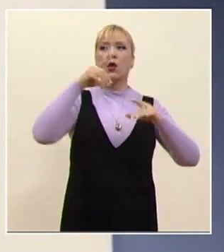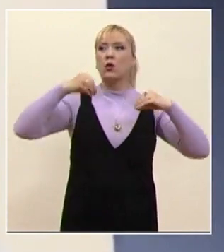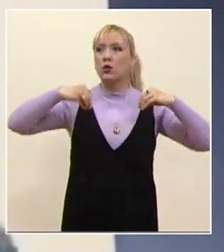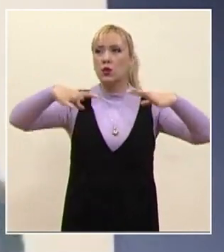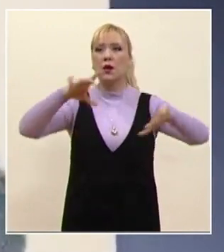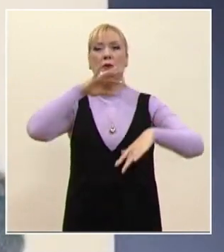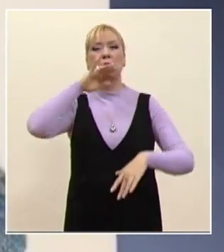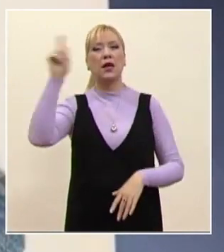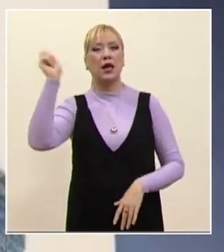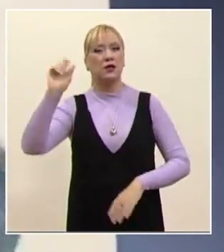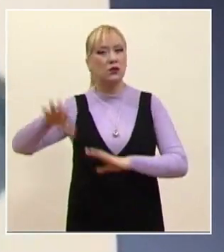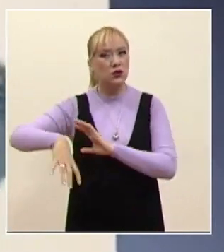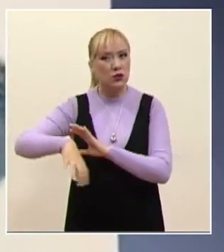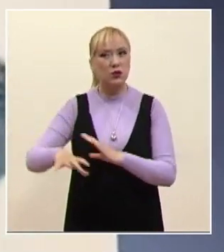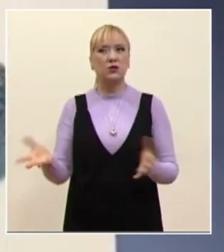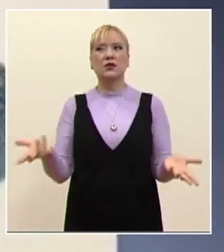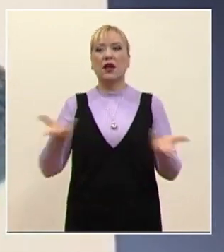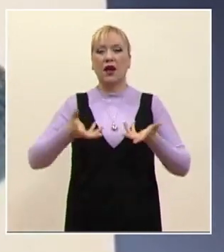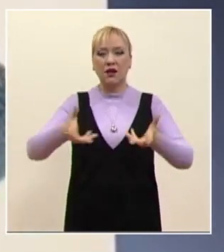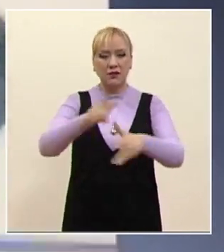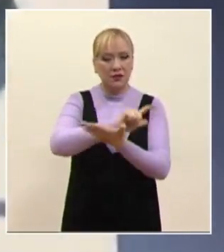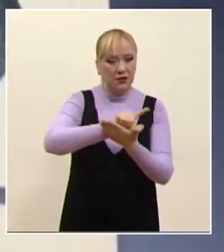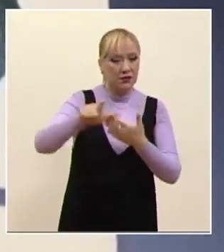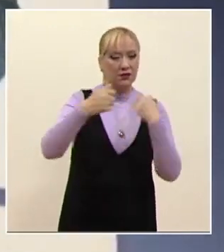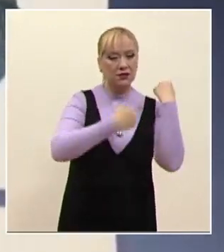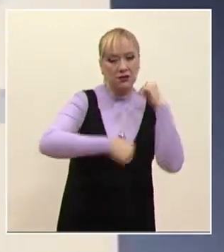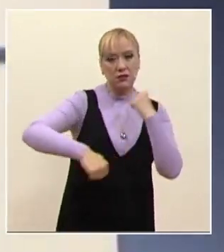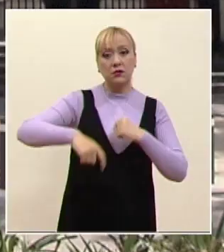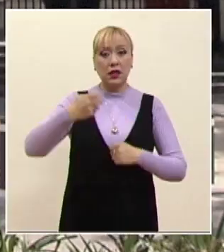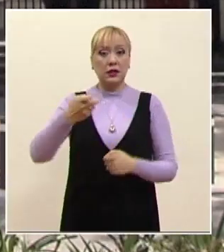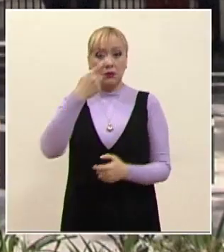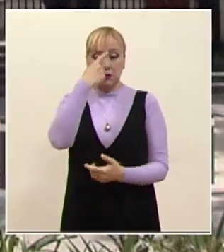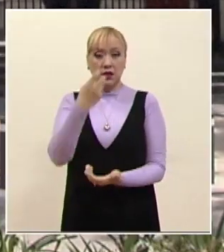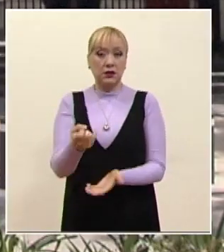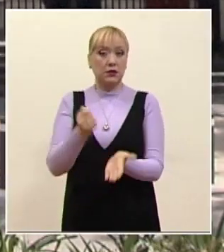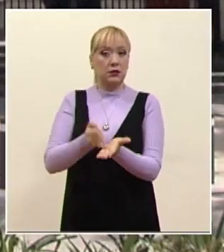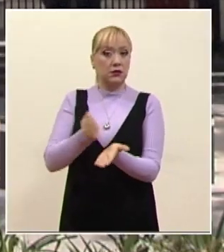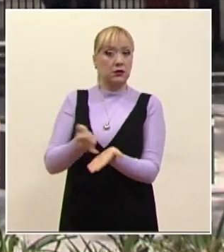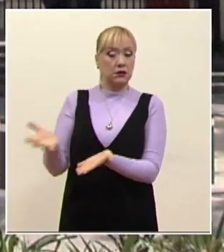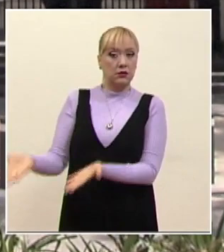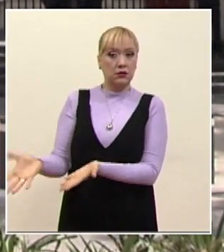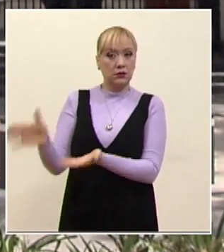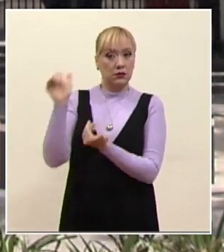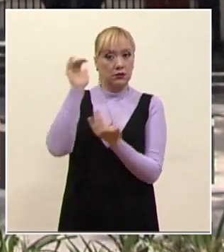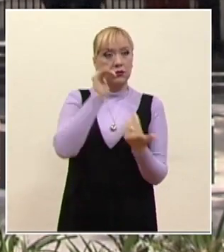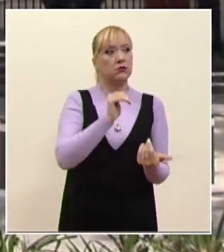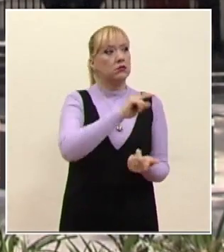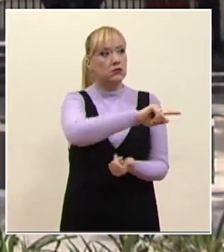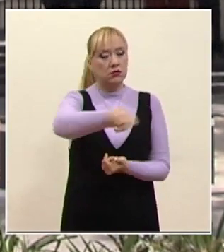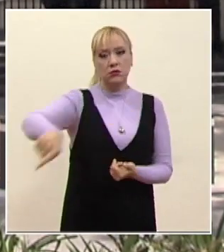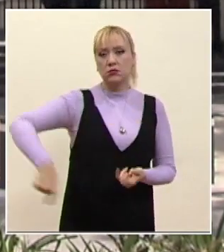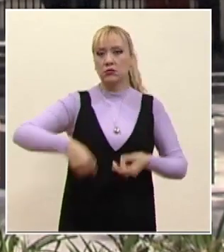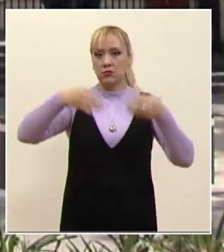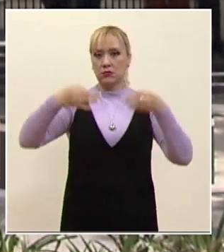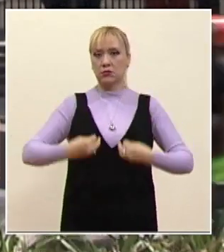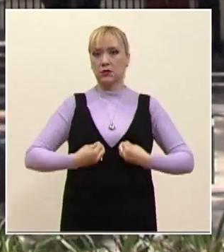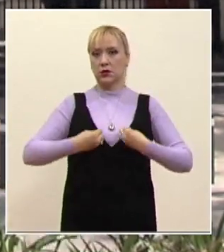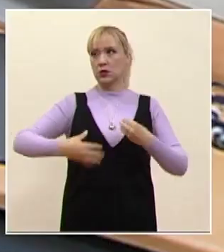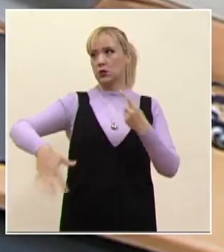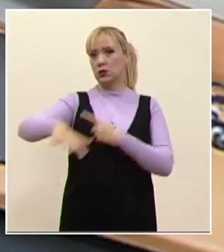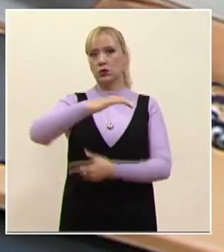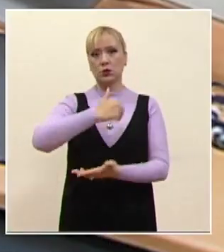pues recordó que sin presupuesto y sin recursos, el Estado no puede cumplir con sus fines y obligaciones